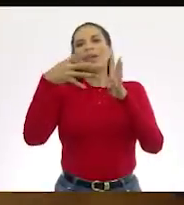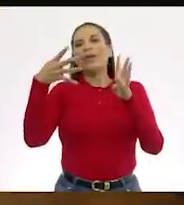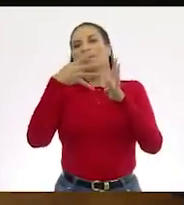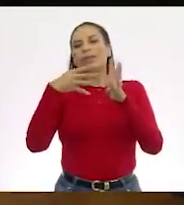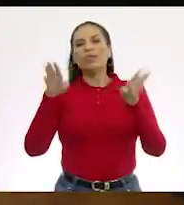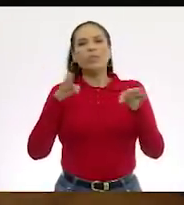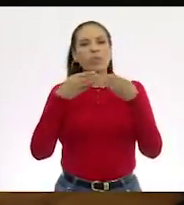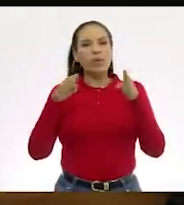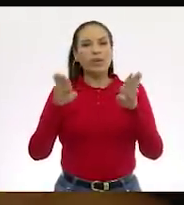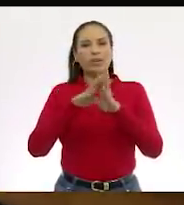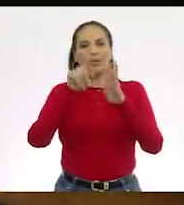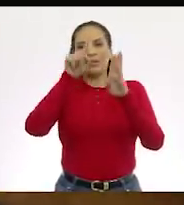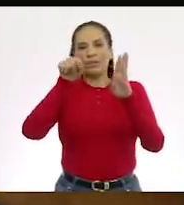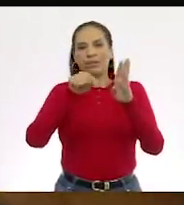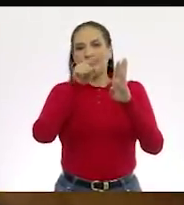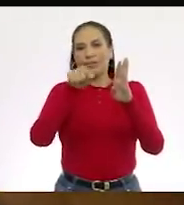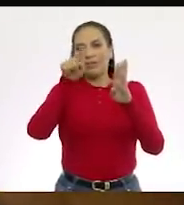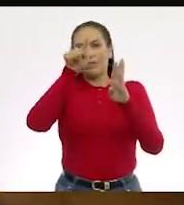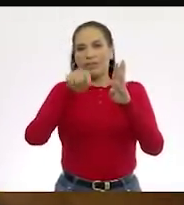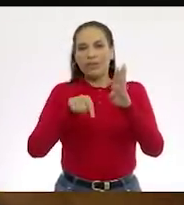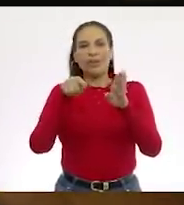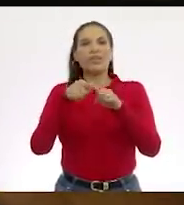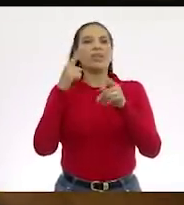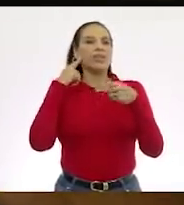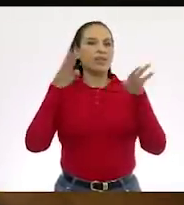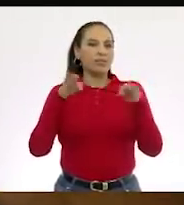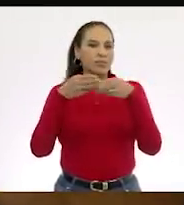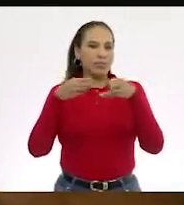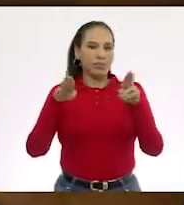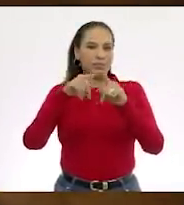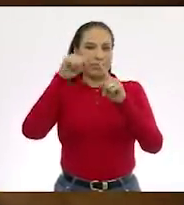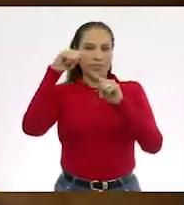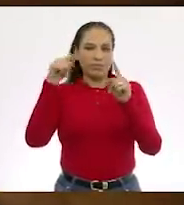la clave de sol y las notas musicales.